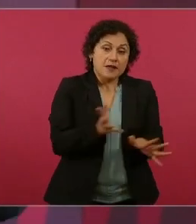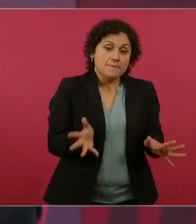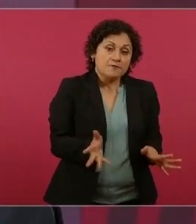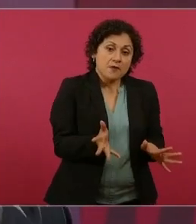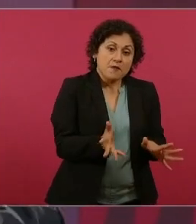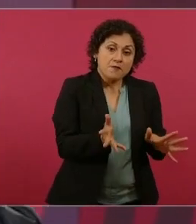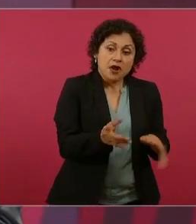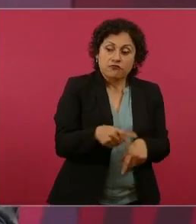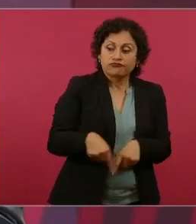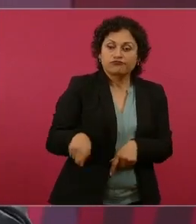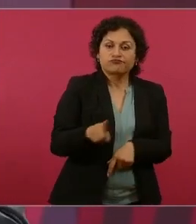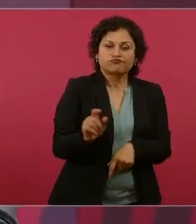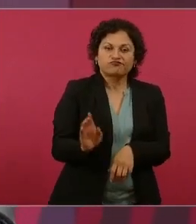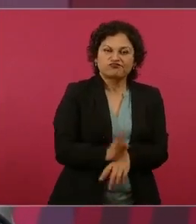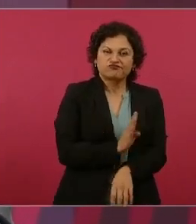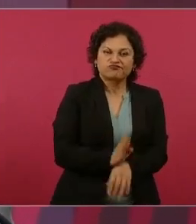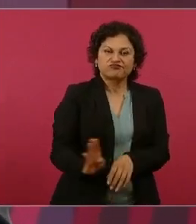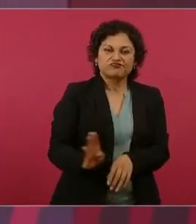o